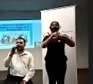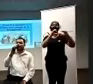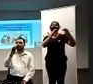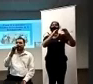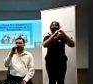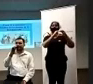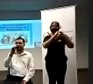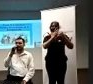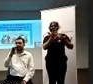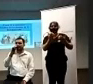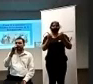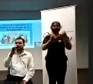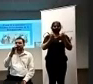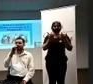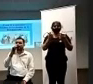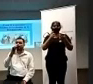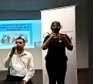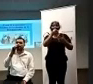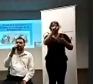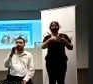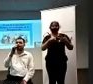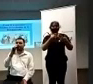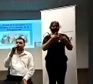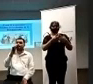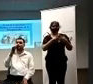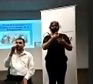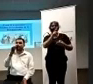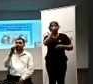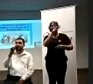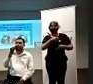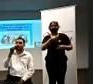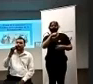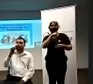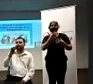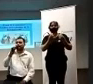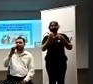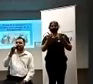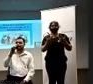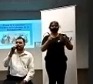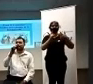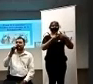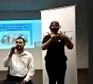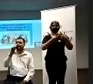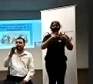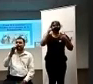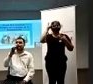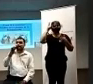la movilidad, la independencia y por último la salud mental. Fueron tres cuestiones